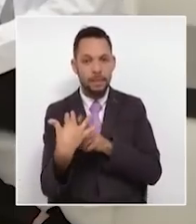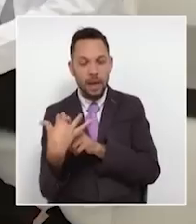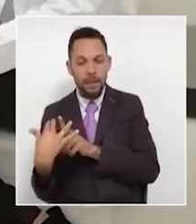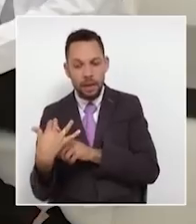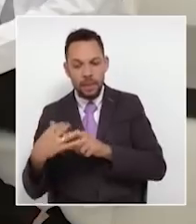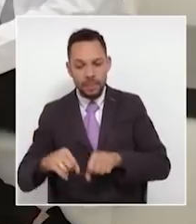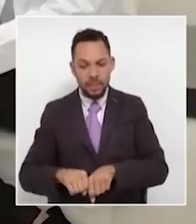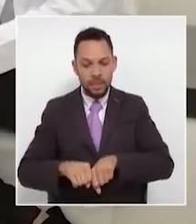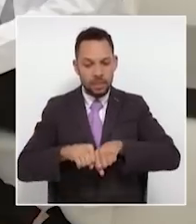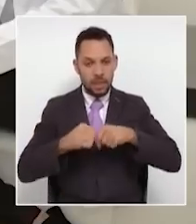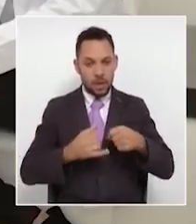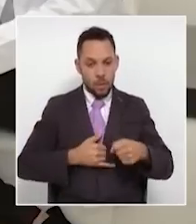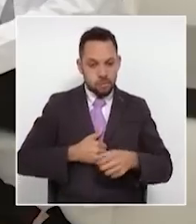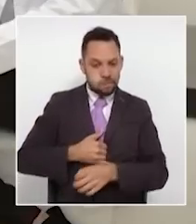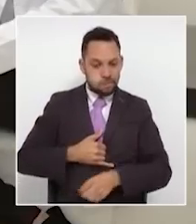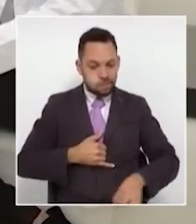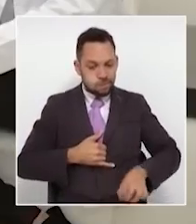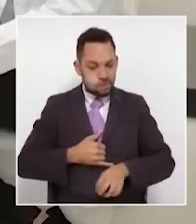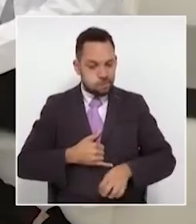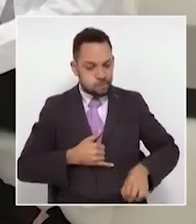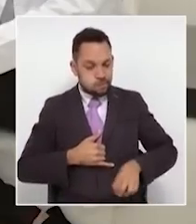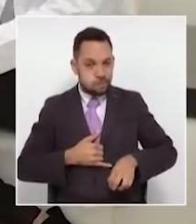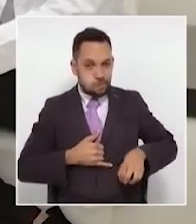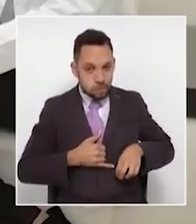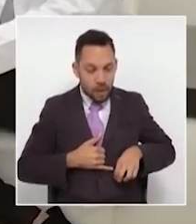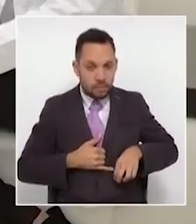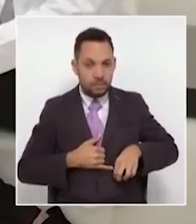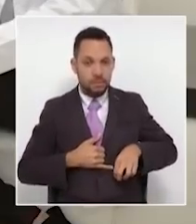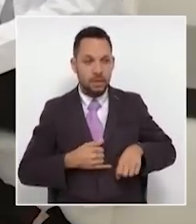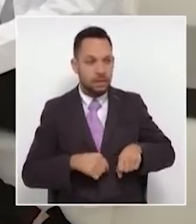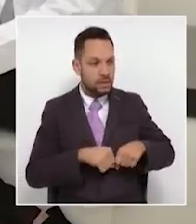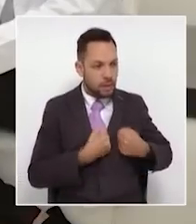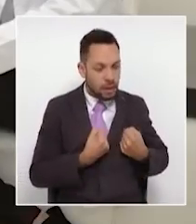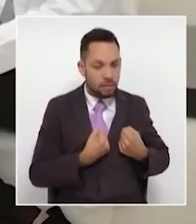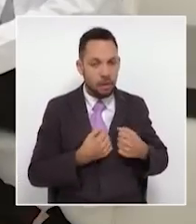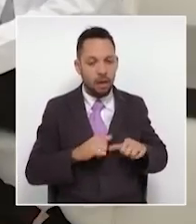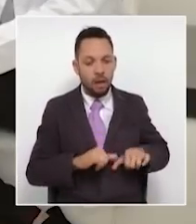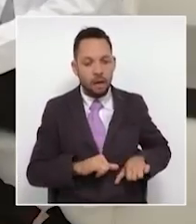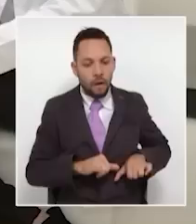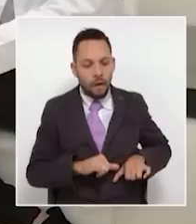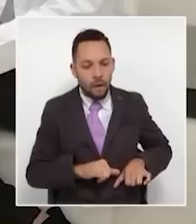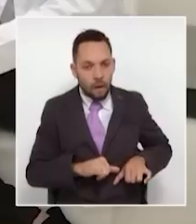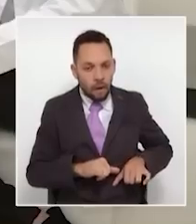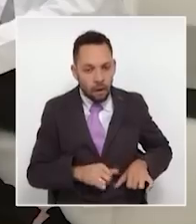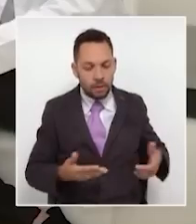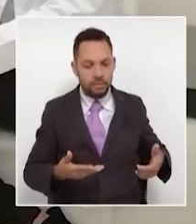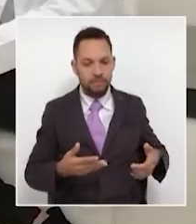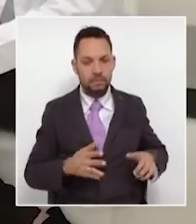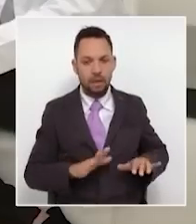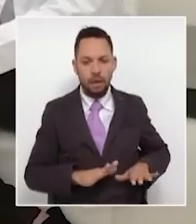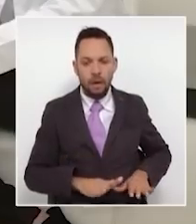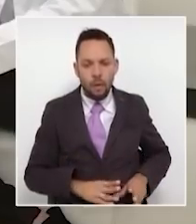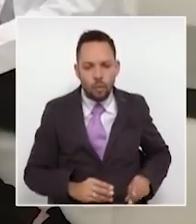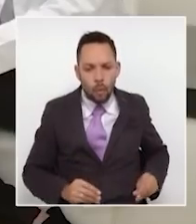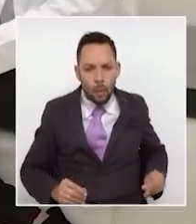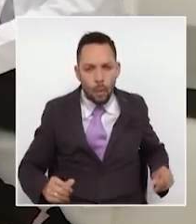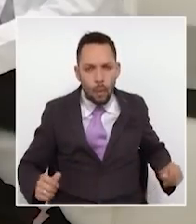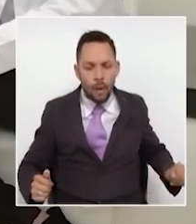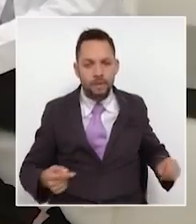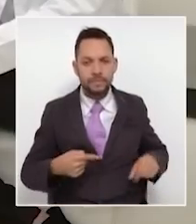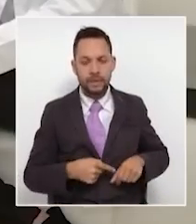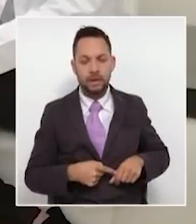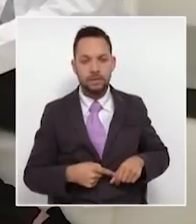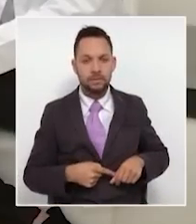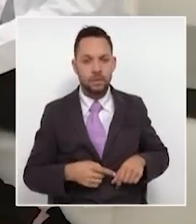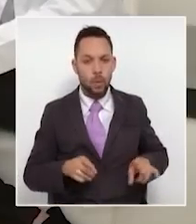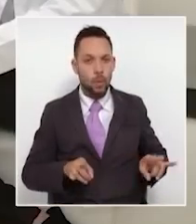que esto hacen que se vuelva un intestino permeable al volver sionistas y no permeable permite el paso de sustancias que no